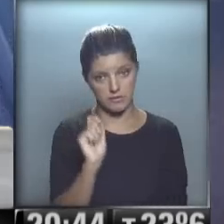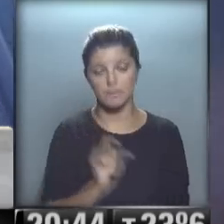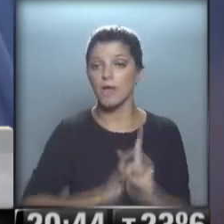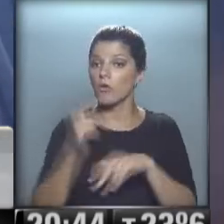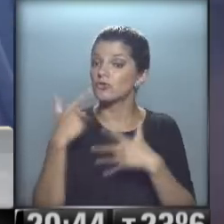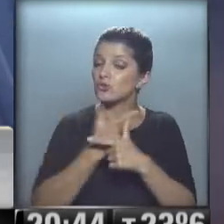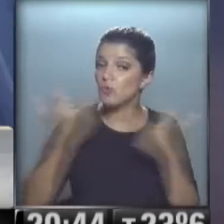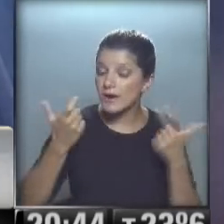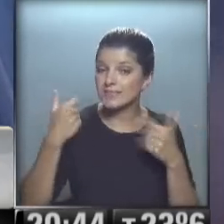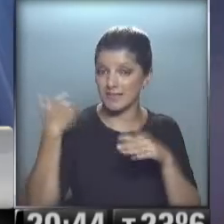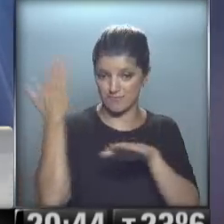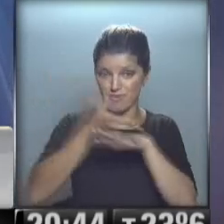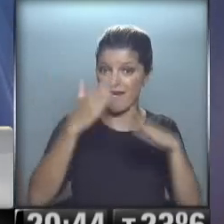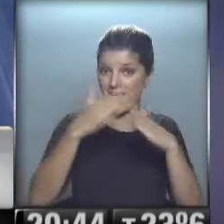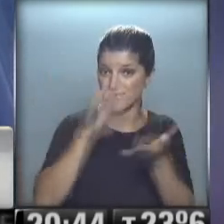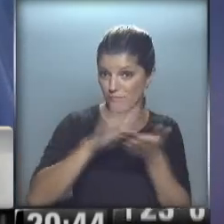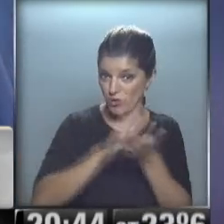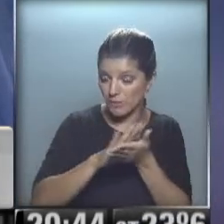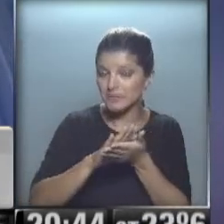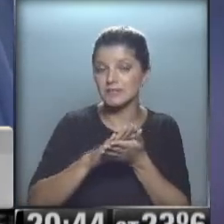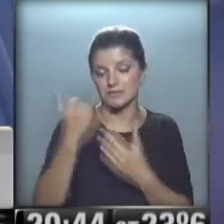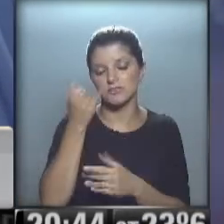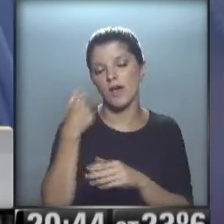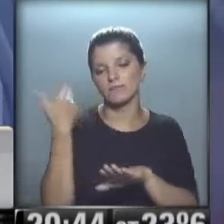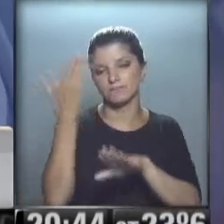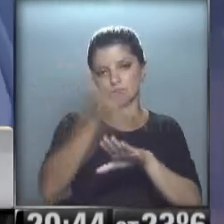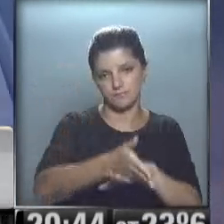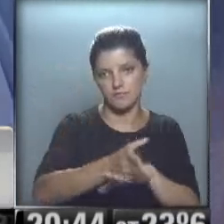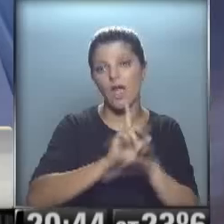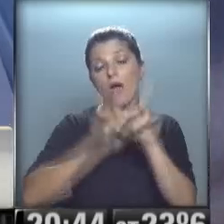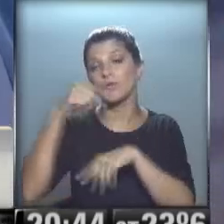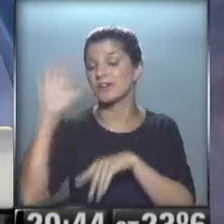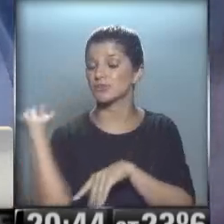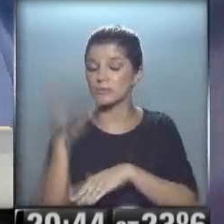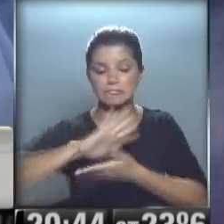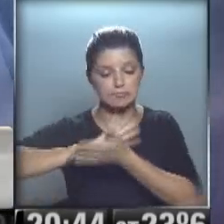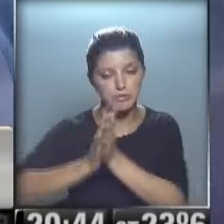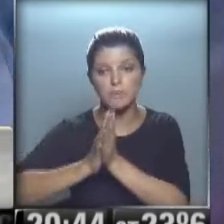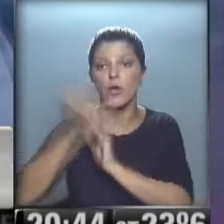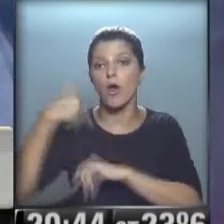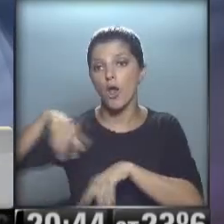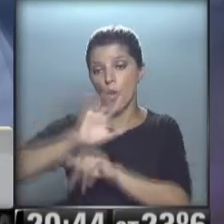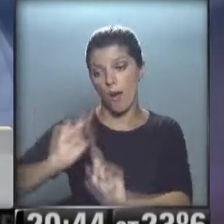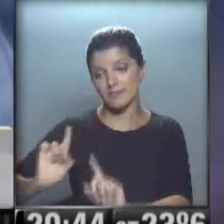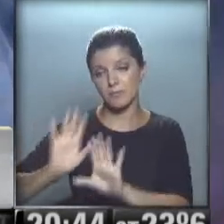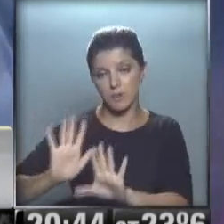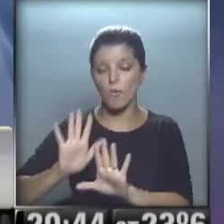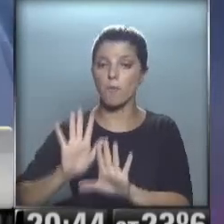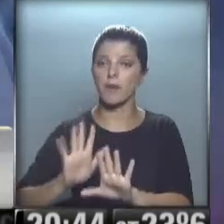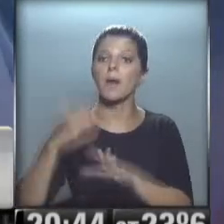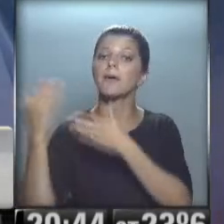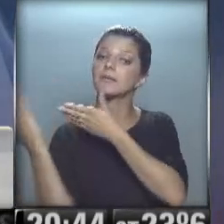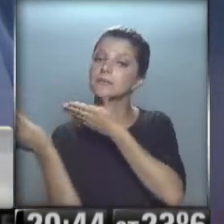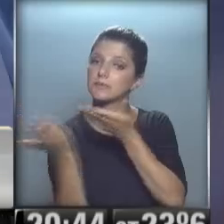tengan la suerte de poder volver a sus casas ya lo están haciendo. Aquellos que lo han perdido todo se quedarán en lugares como estos para ser